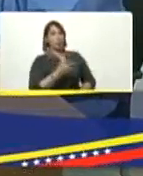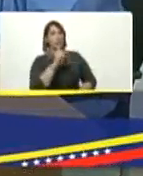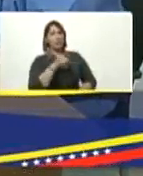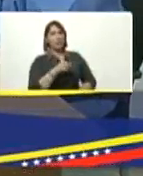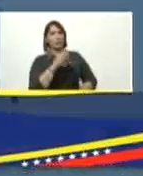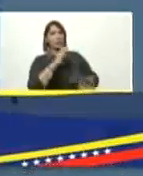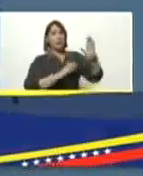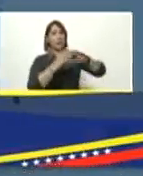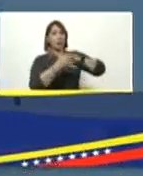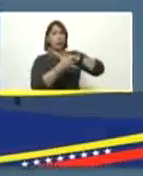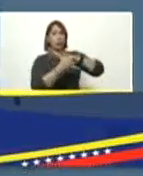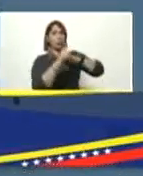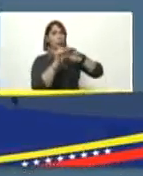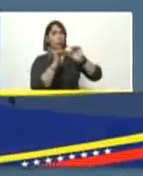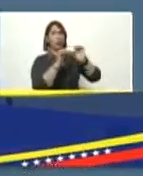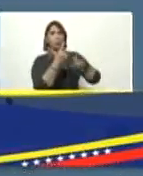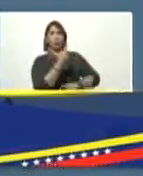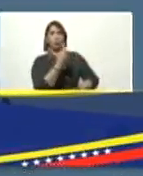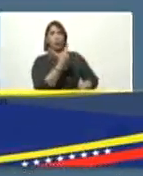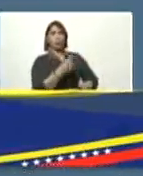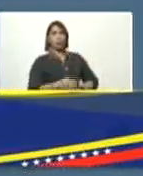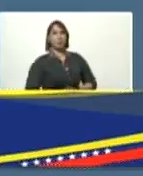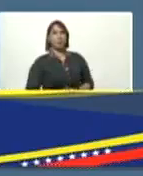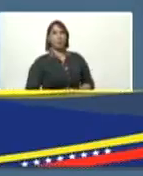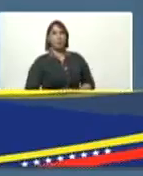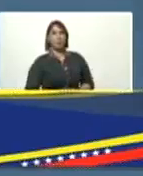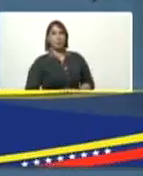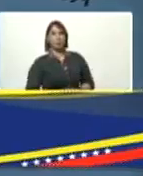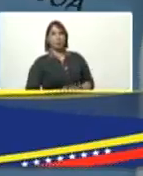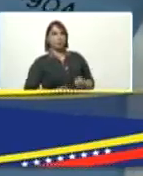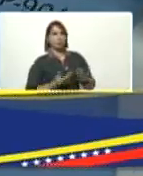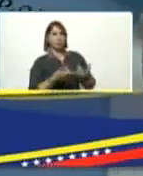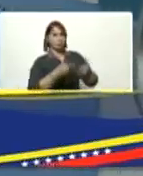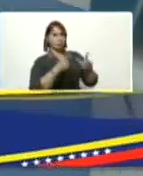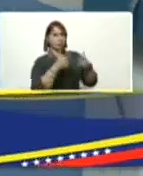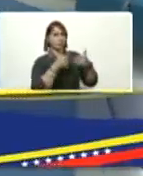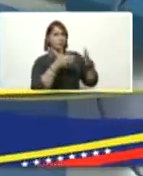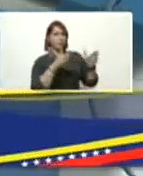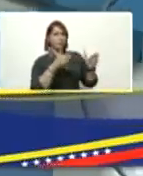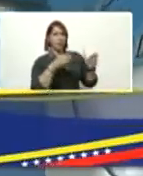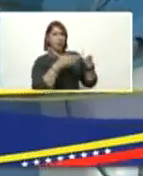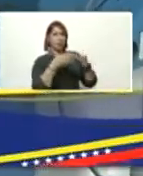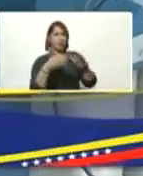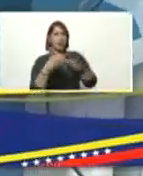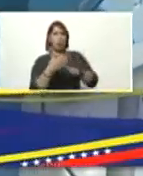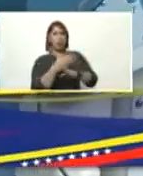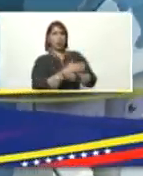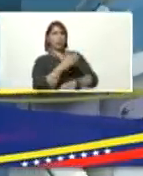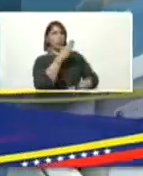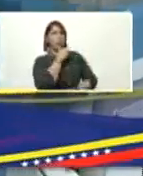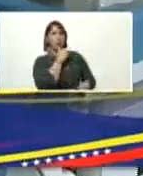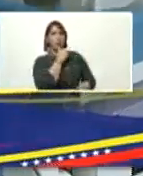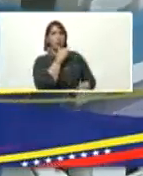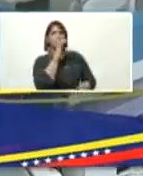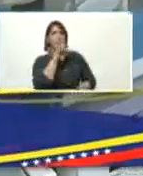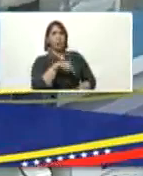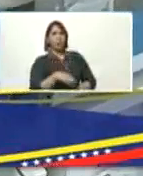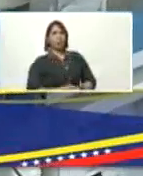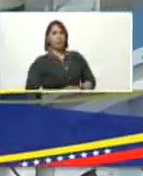y Tecnología no se quedó solo en poner operativo el equipo que antes no estaba disponible, sino también en